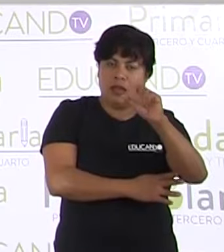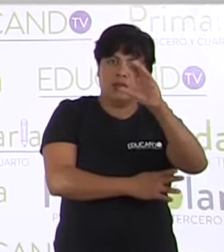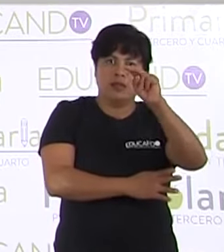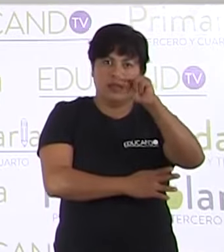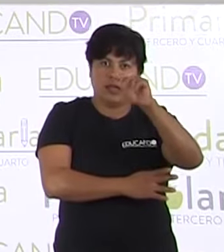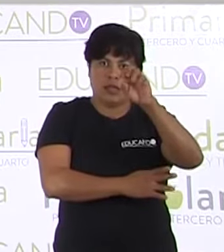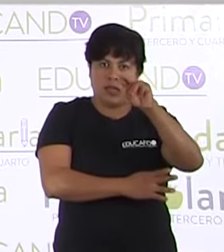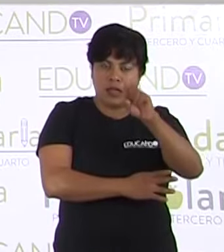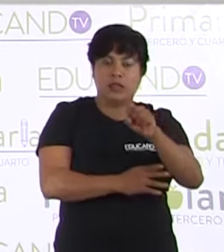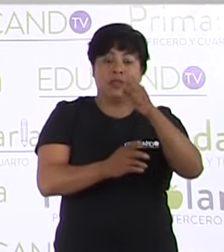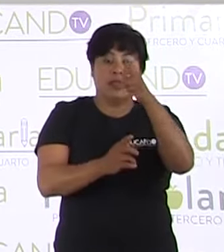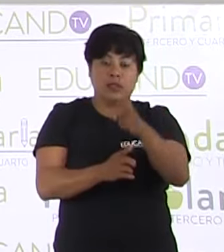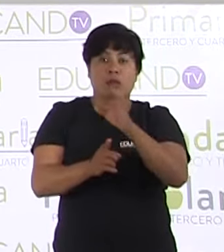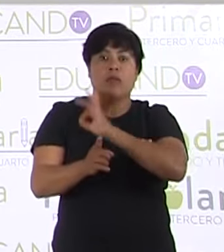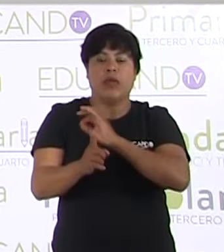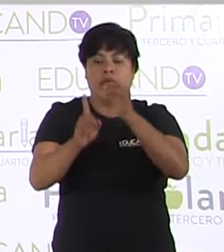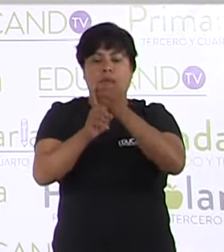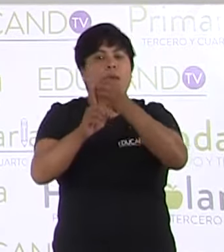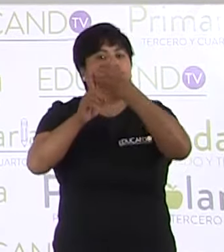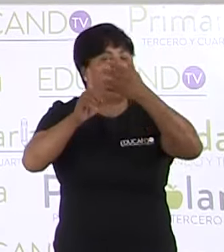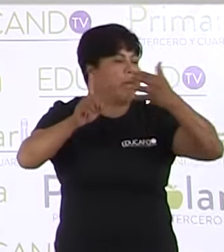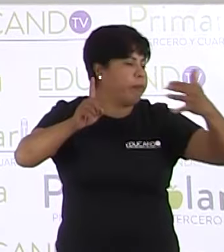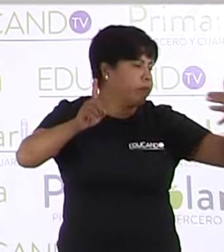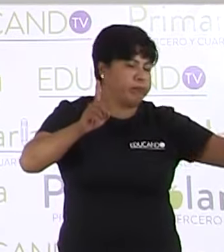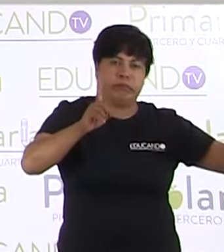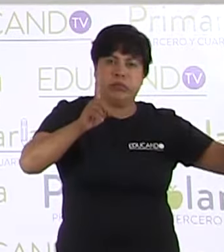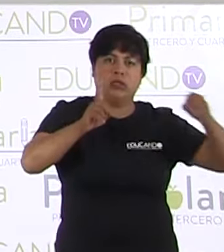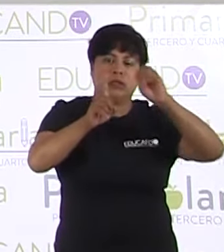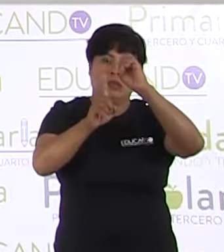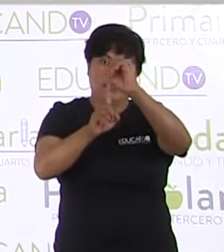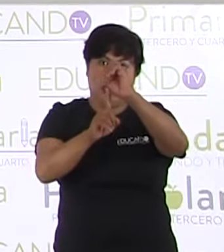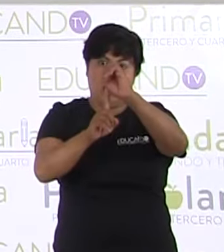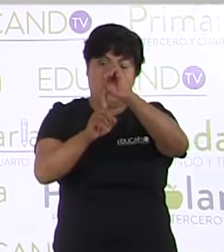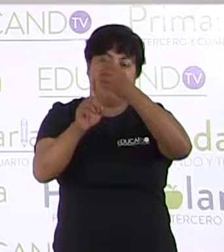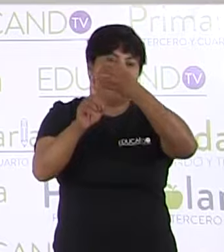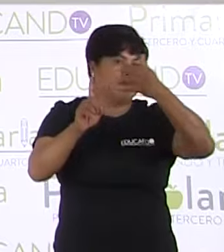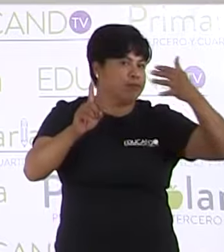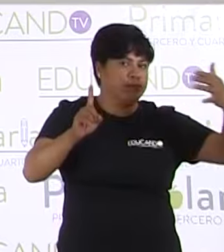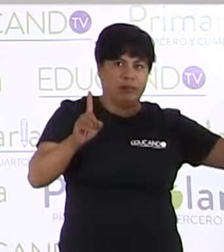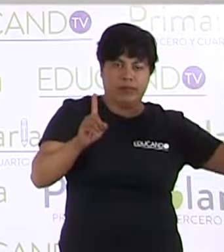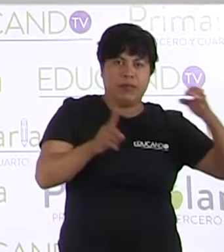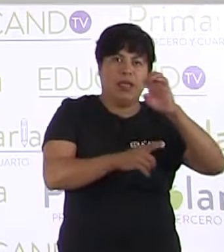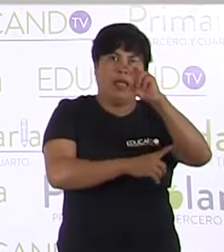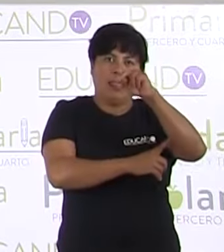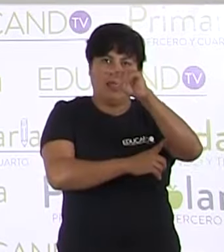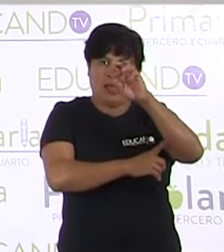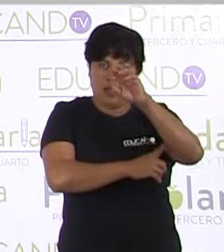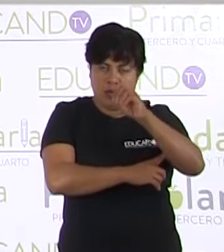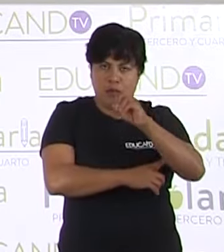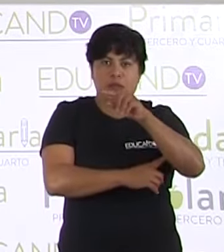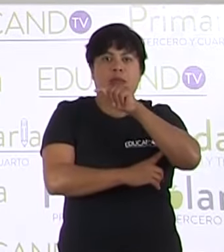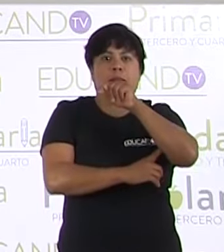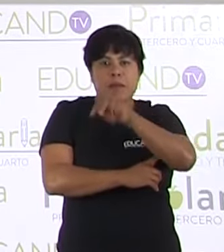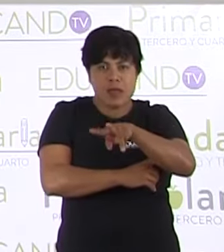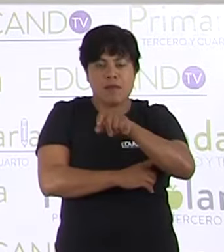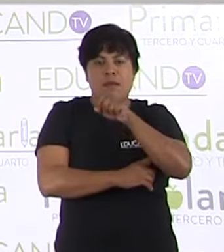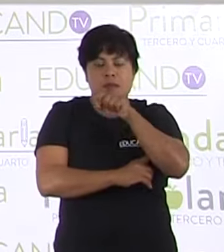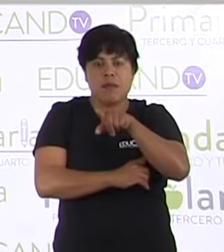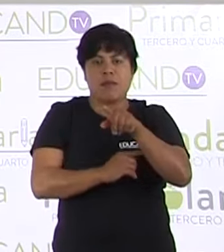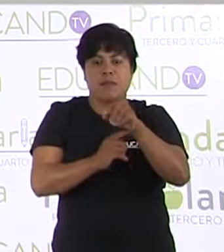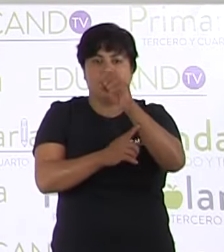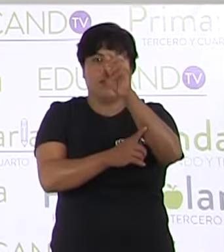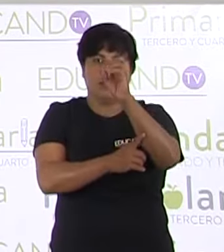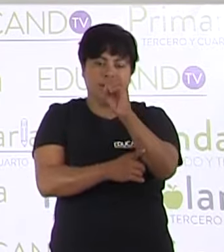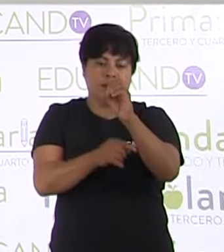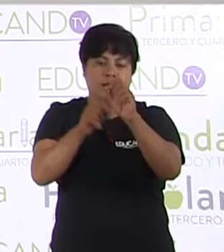Recuerden que puede ser cualquier número de cero al infinito nuestra parte entera Igual pasa con nuestra parte